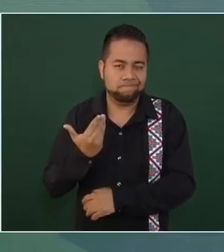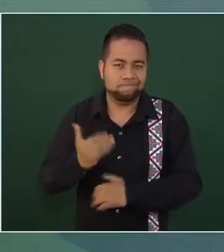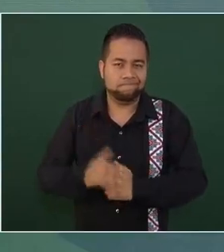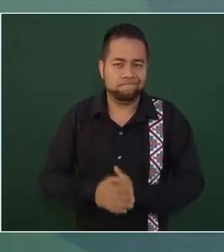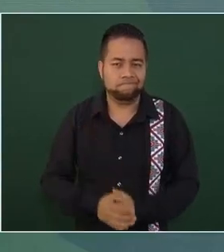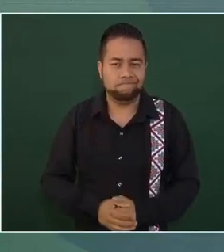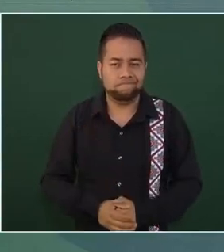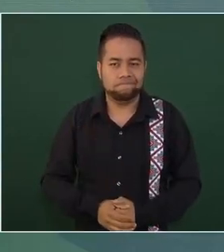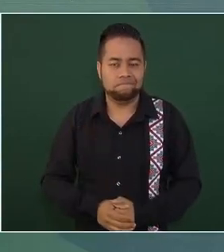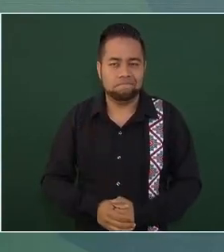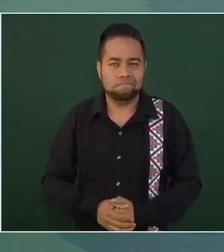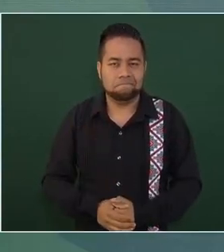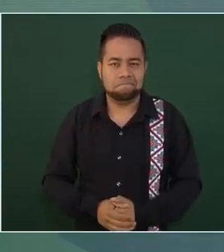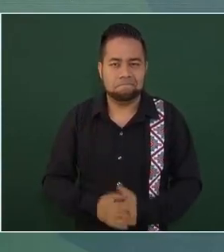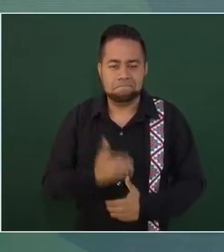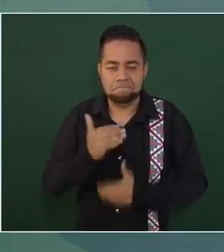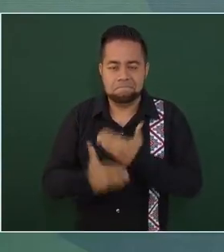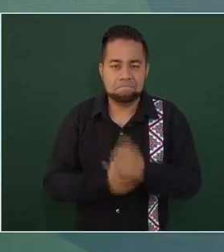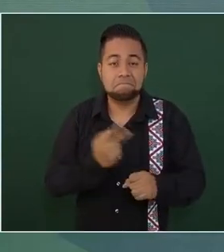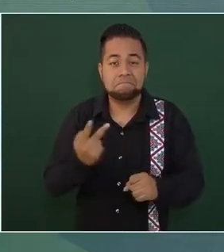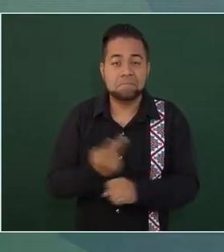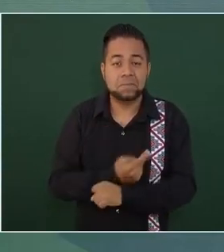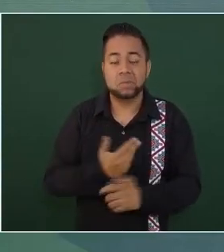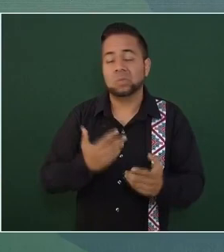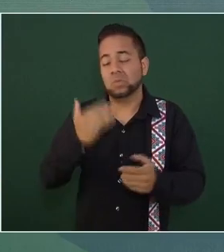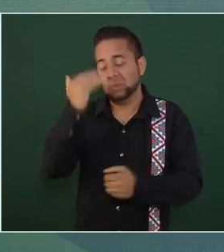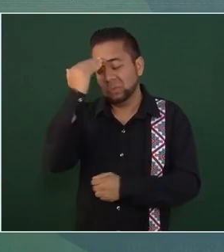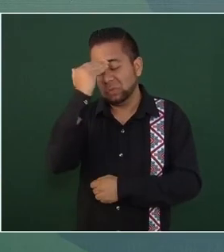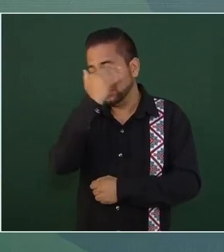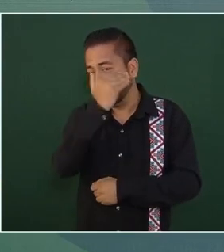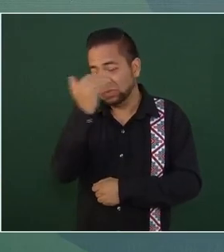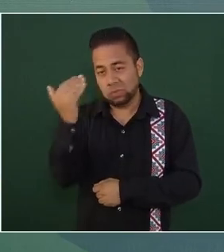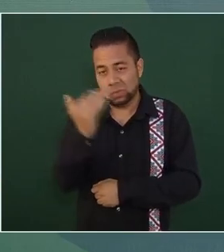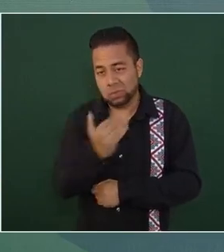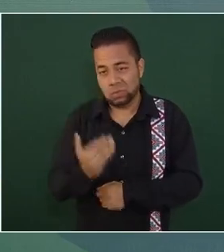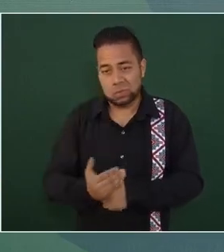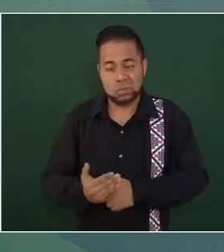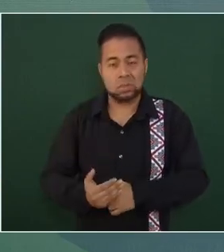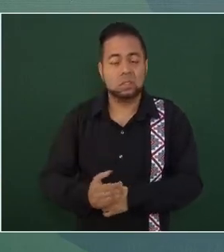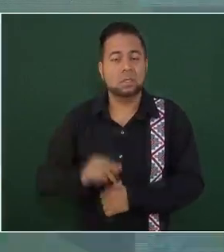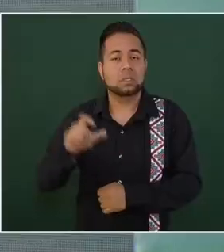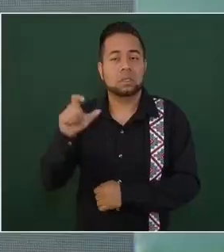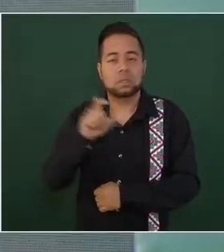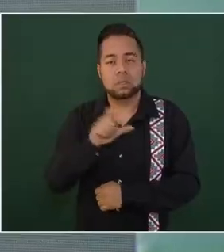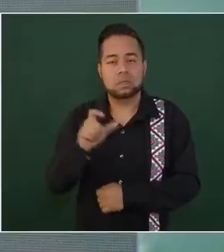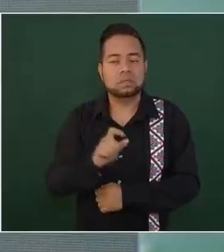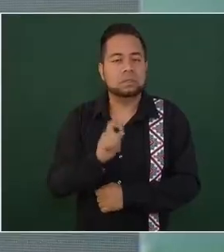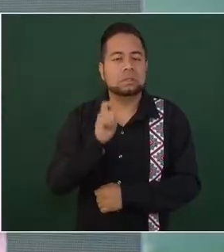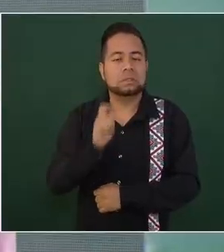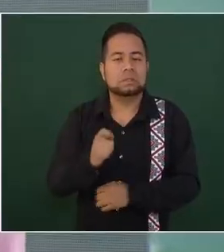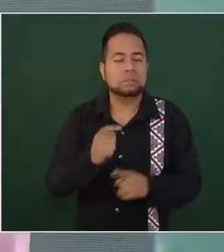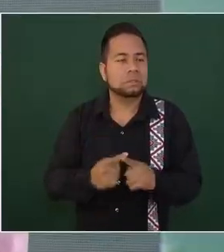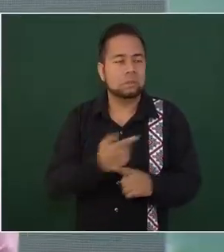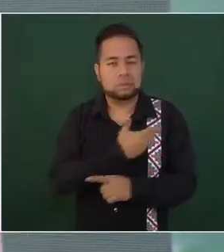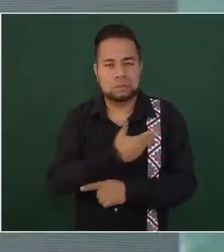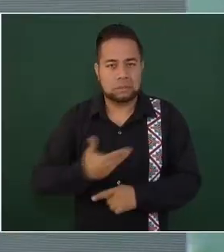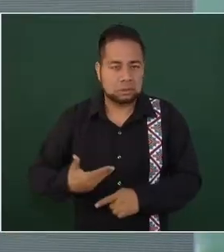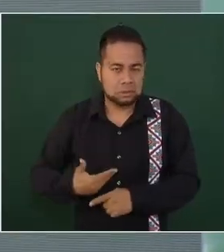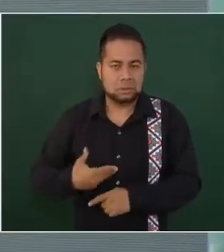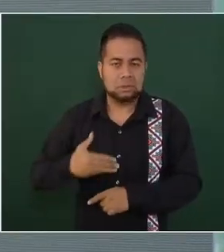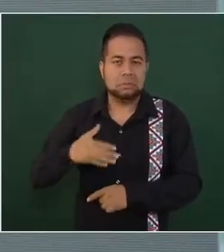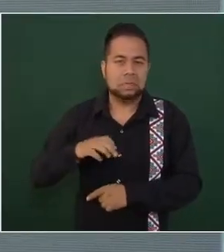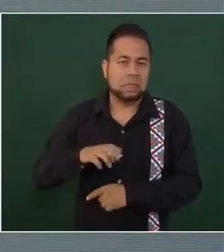con resultados catastróficos cuando el presidente Menem